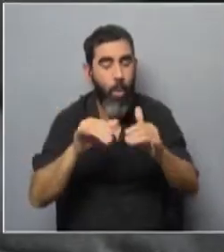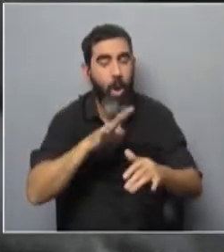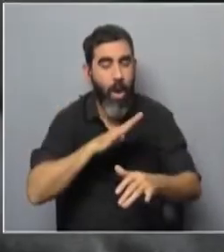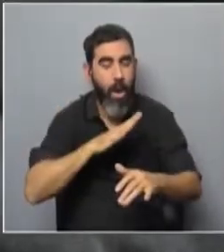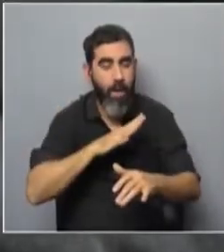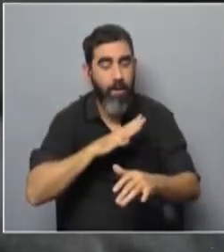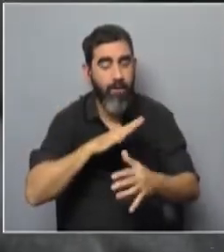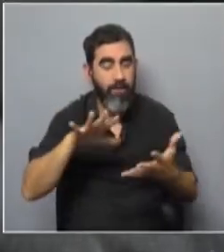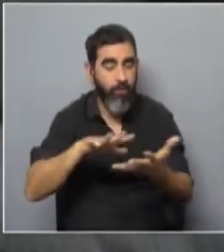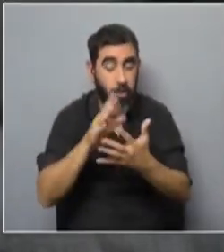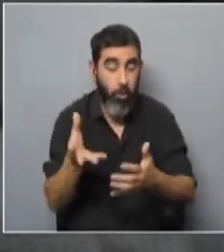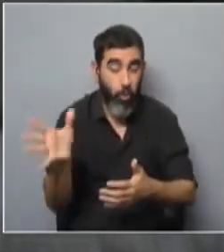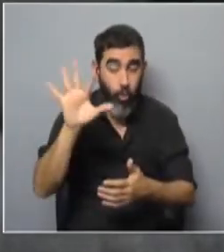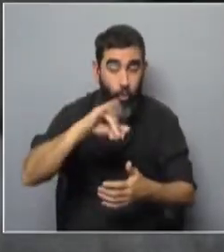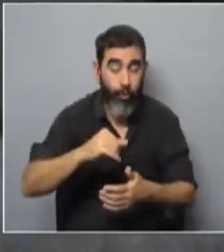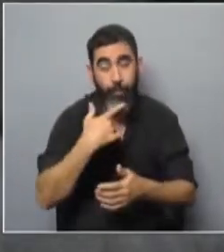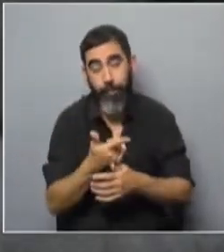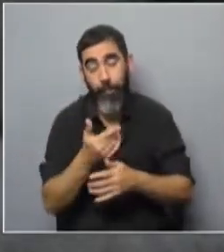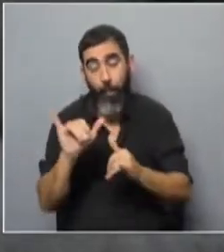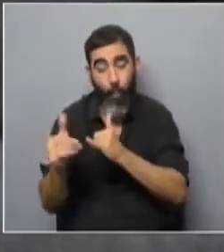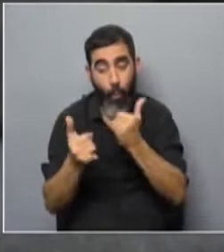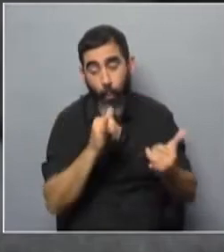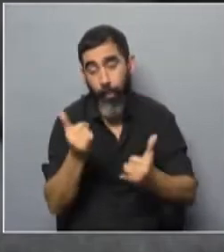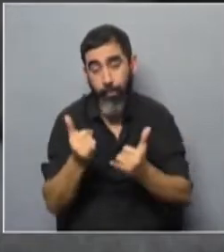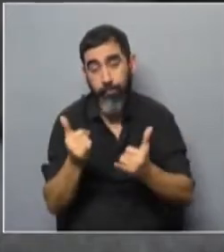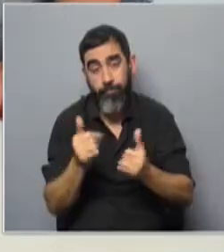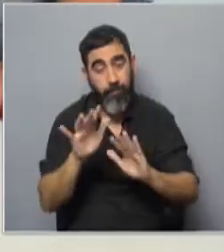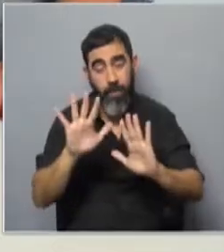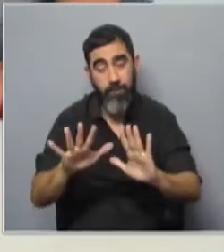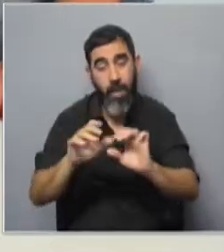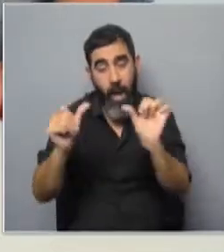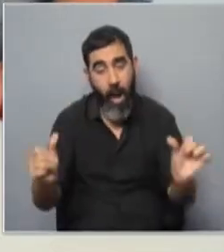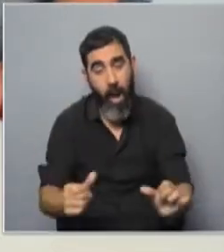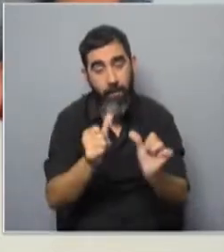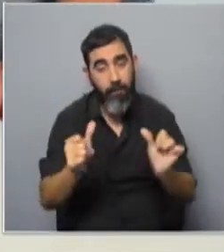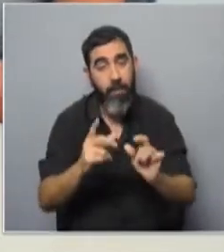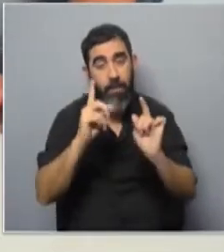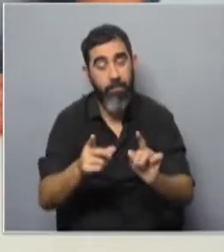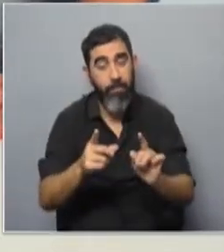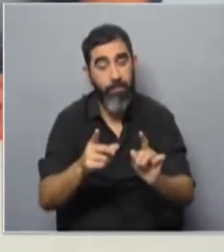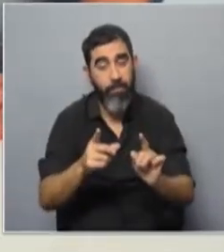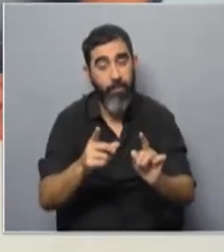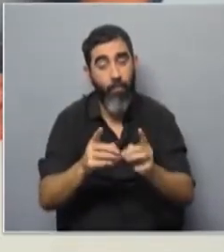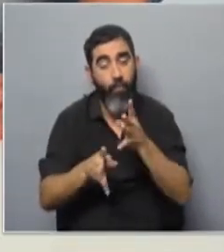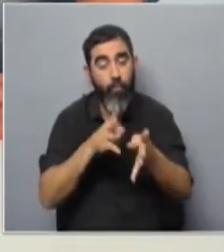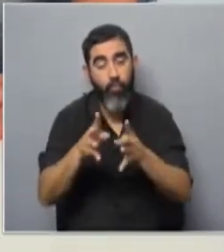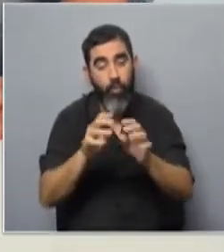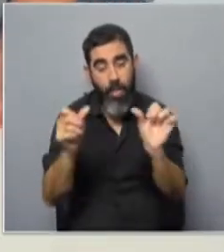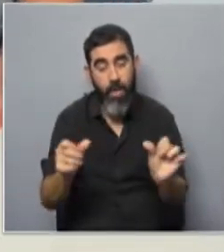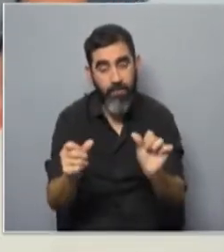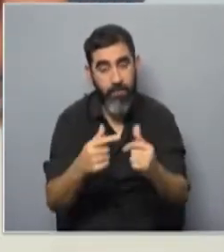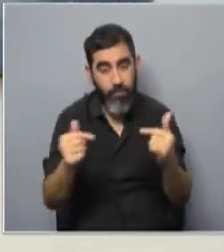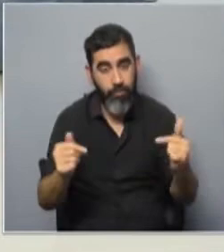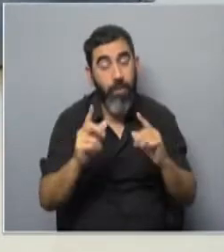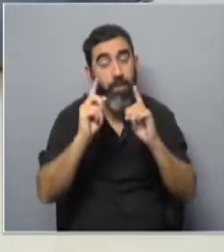en los contextos cotidianos, es decir, si el juego es por definición una actividad que también supone funciones ejecutivas y